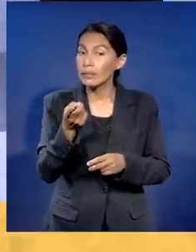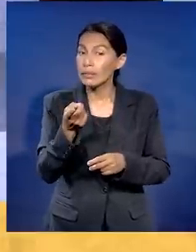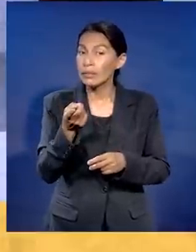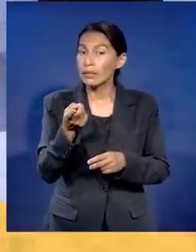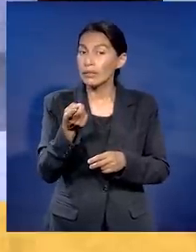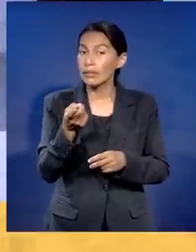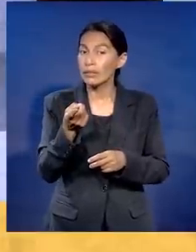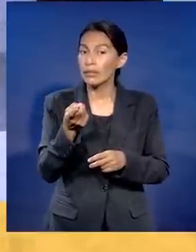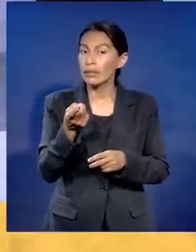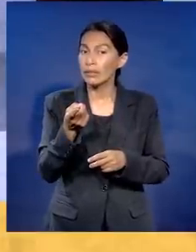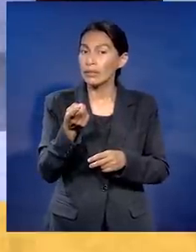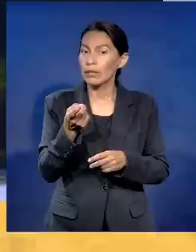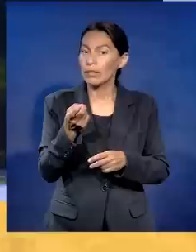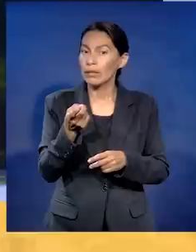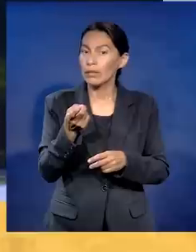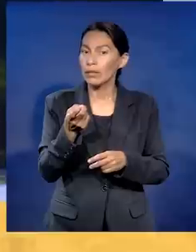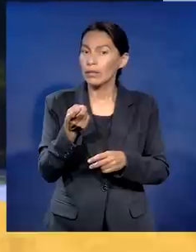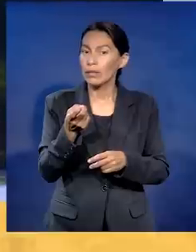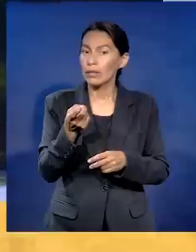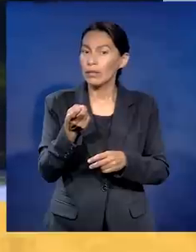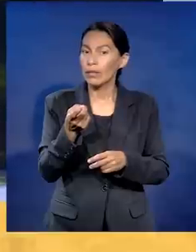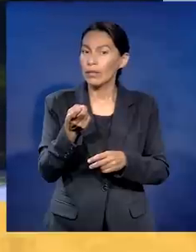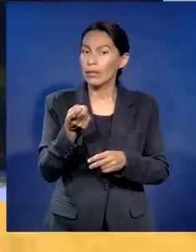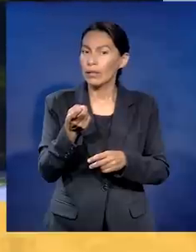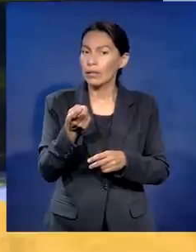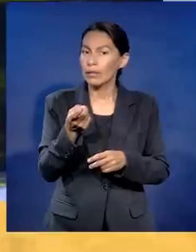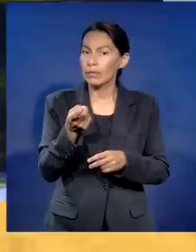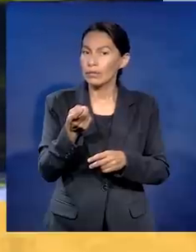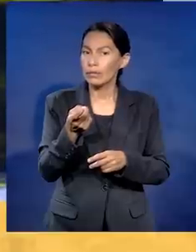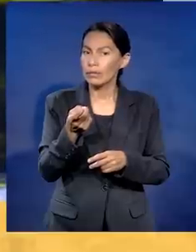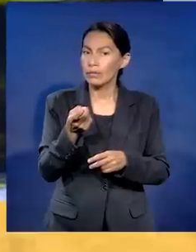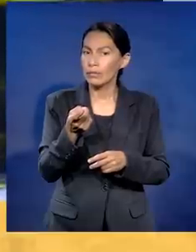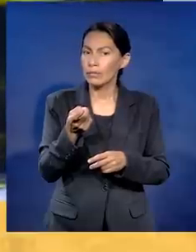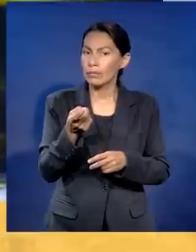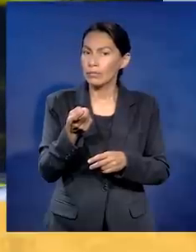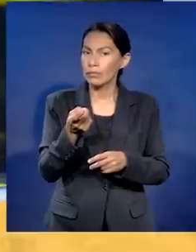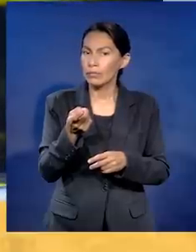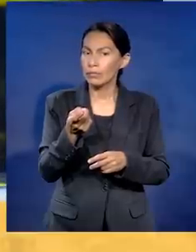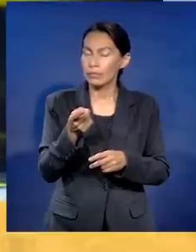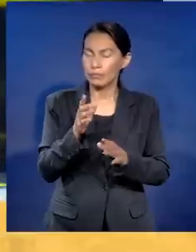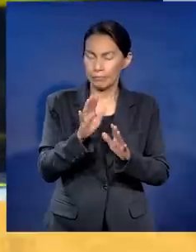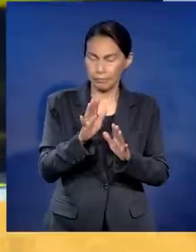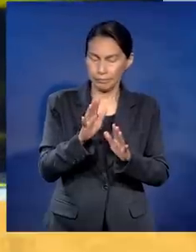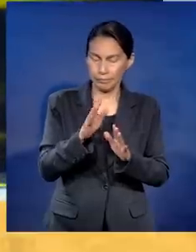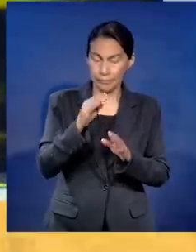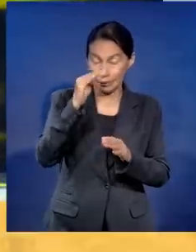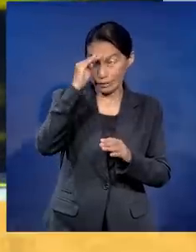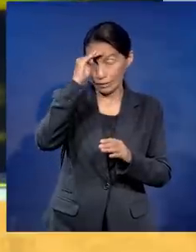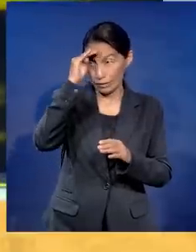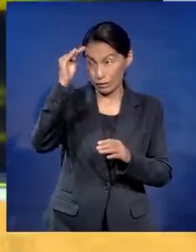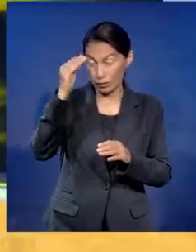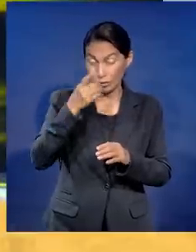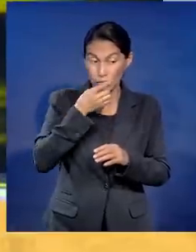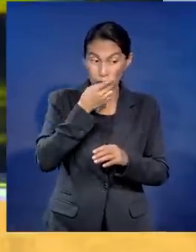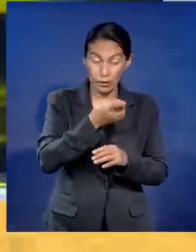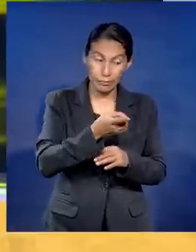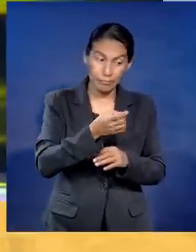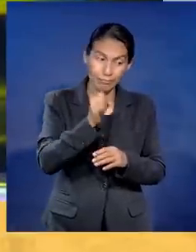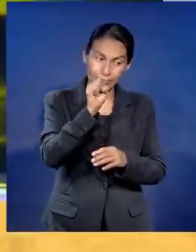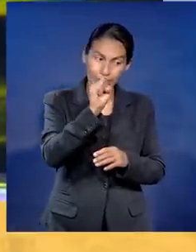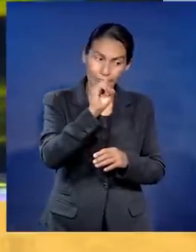contando, relatando lo que está a punto de suceder. Dijo también el Señor, Simón,